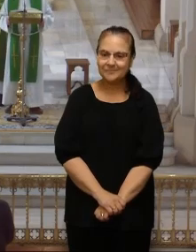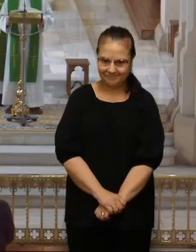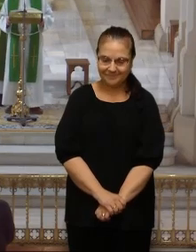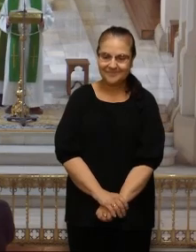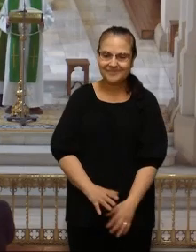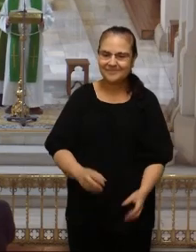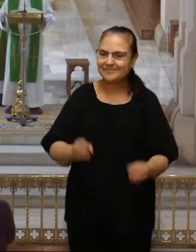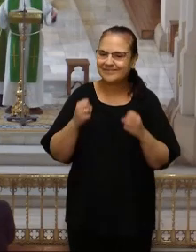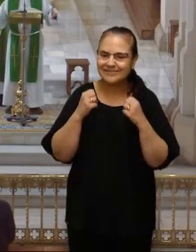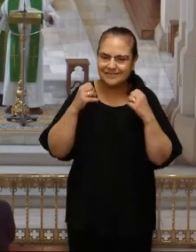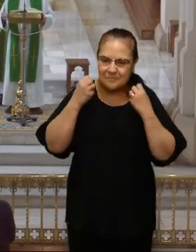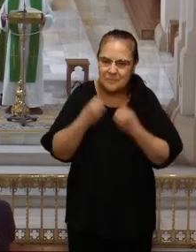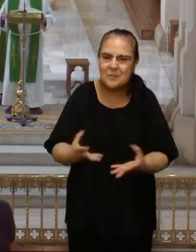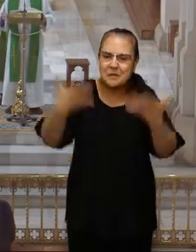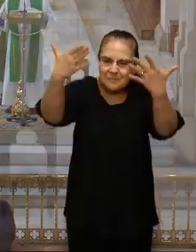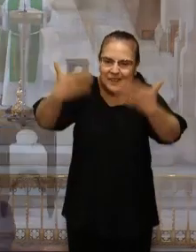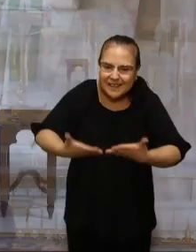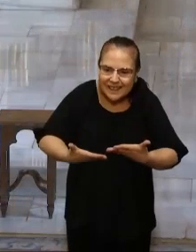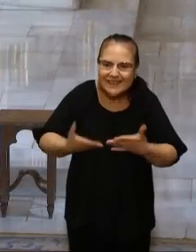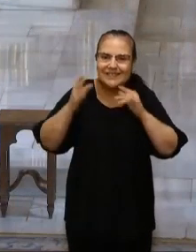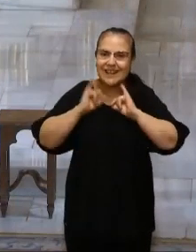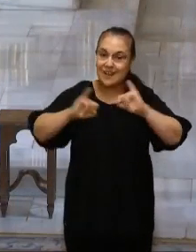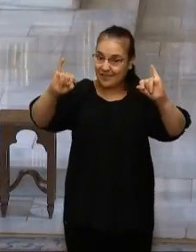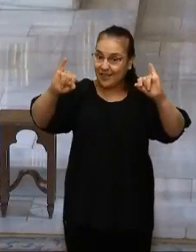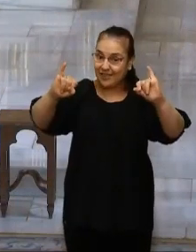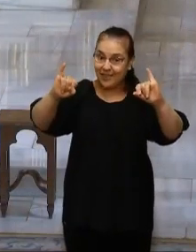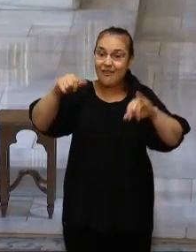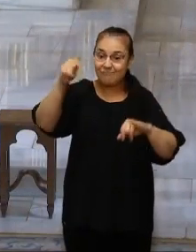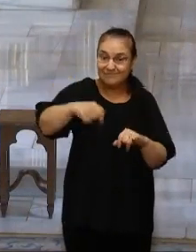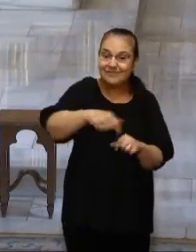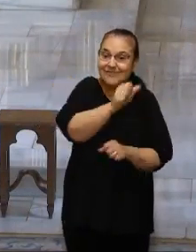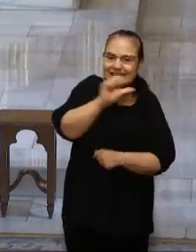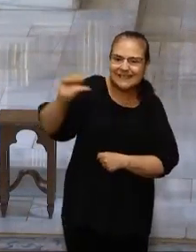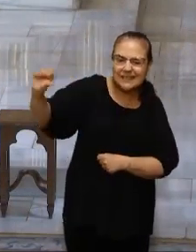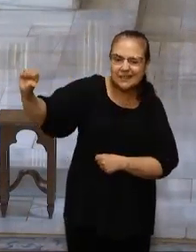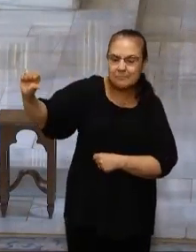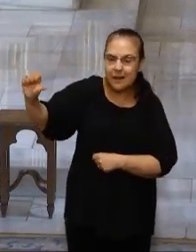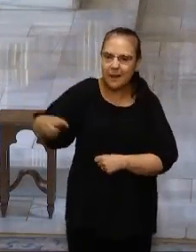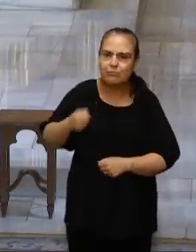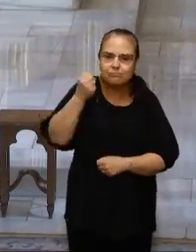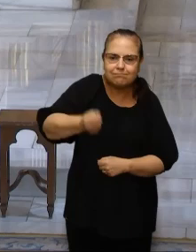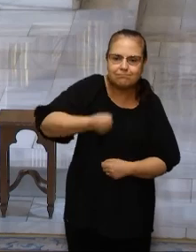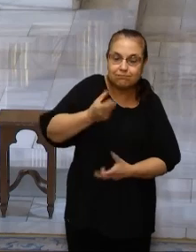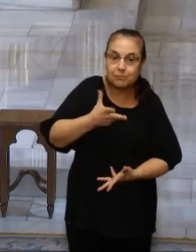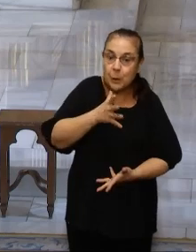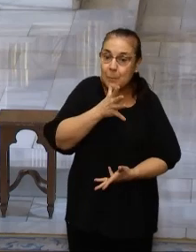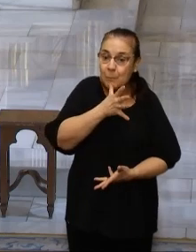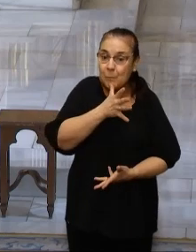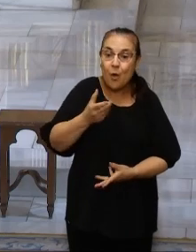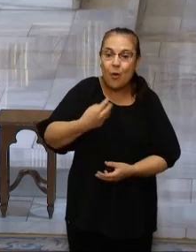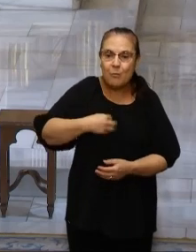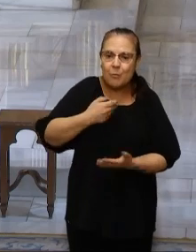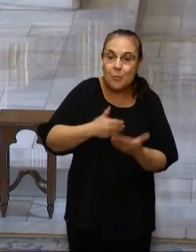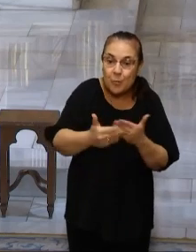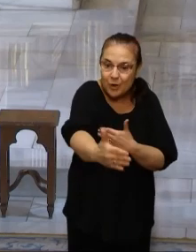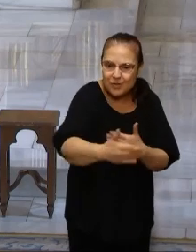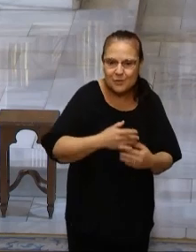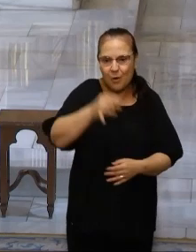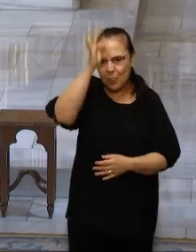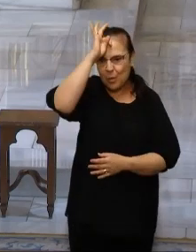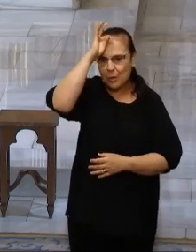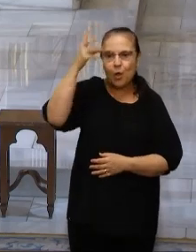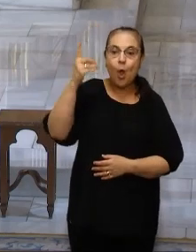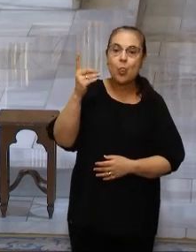Como cada día, bienvenidos a la celebración. Estamos en esta semana misionera, porque es el Domun, el Domingo Mundial de las